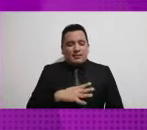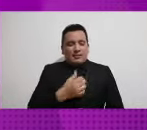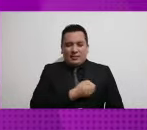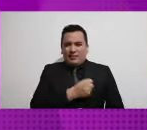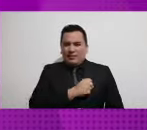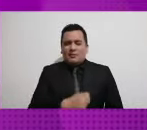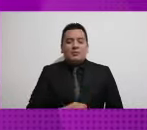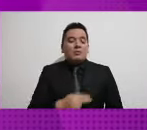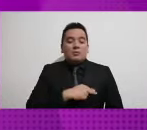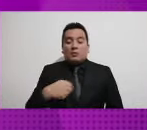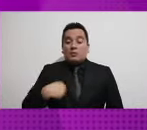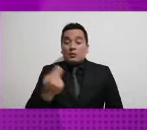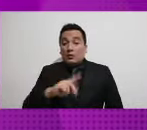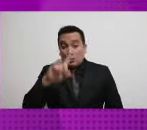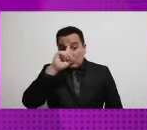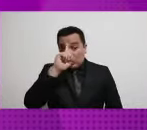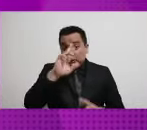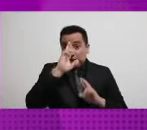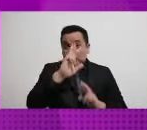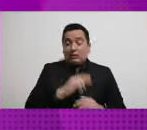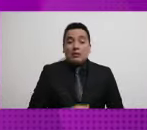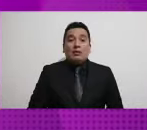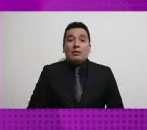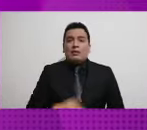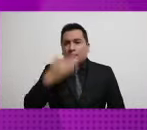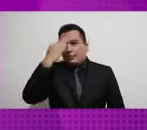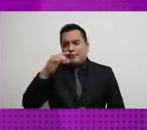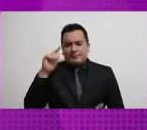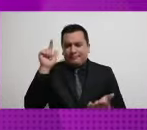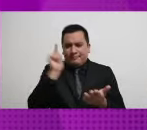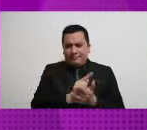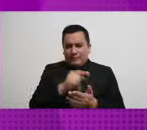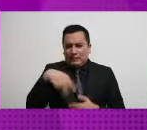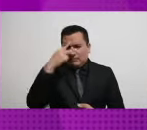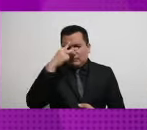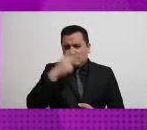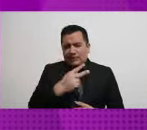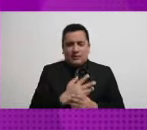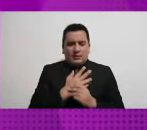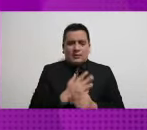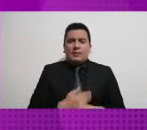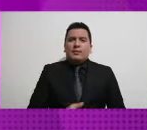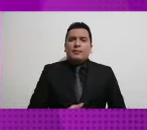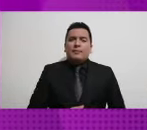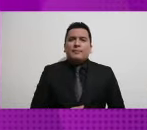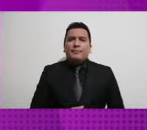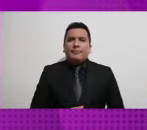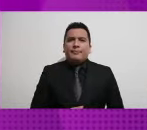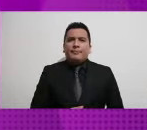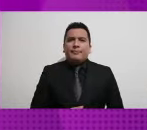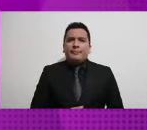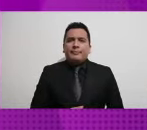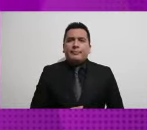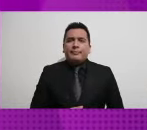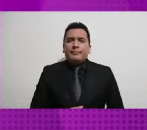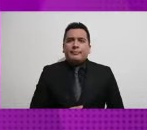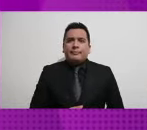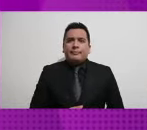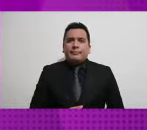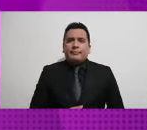importante mencionar que en nuestra Constitución las autoridades vinculadas están vinculadas